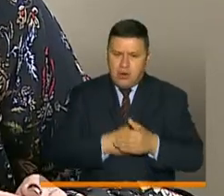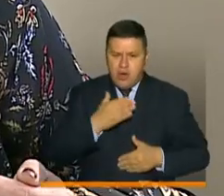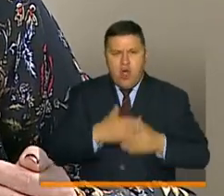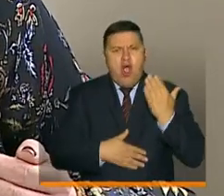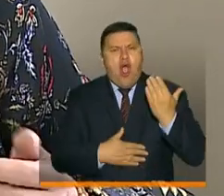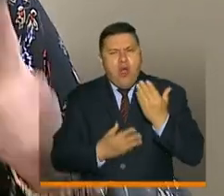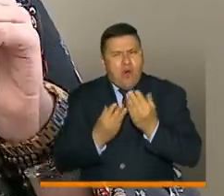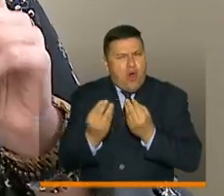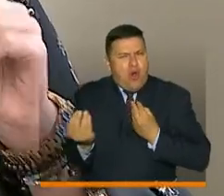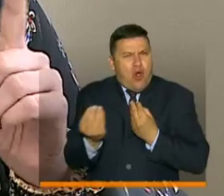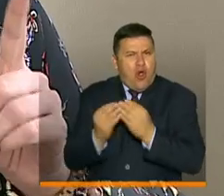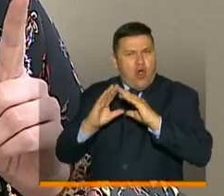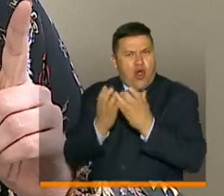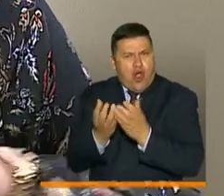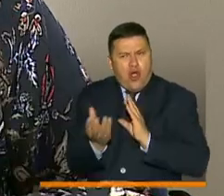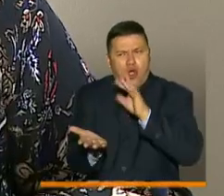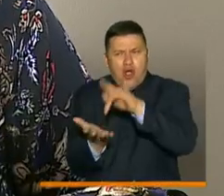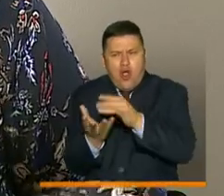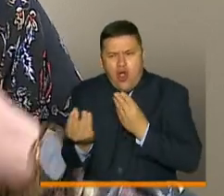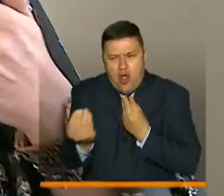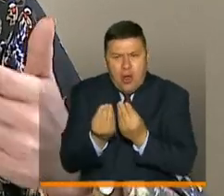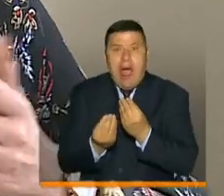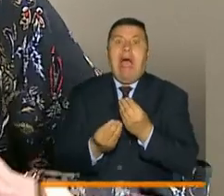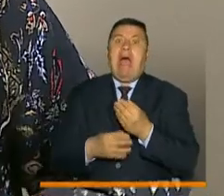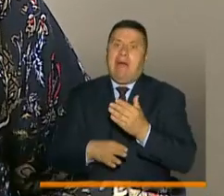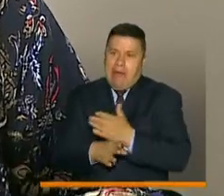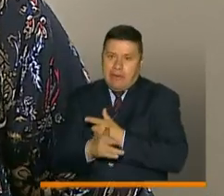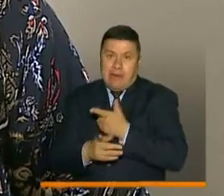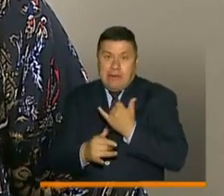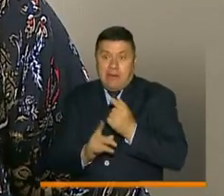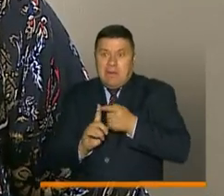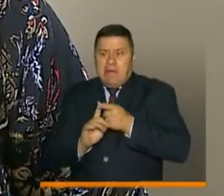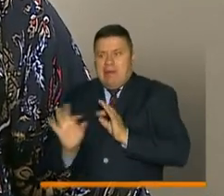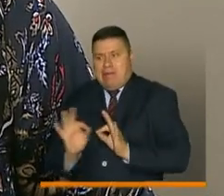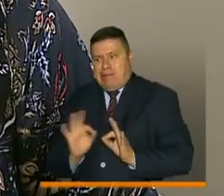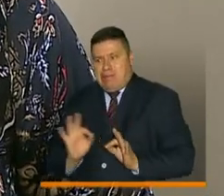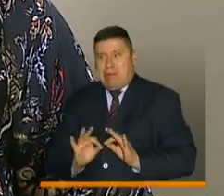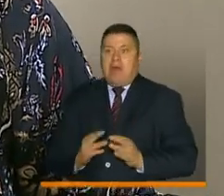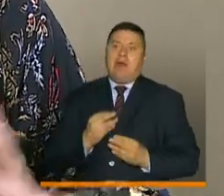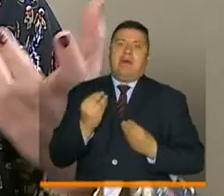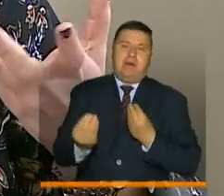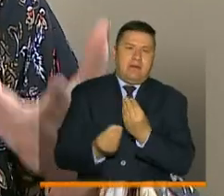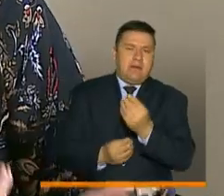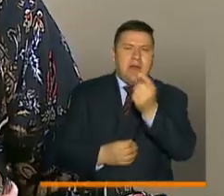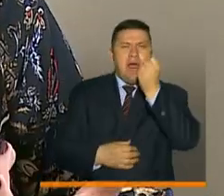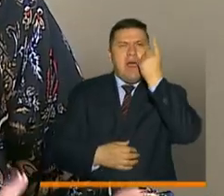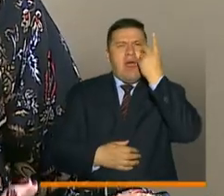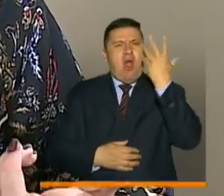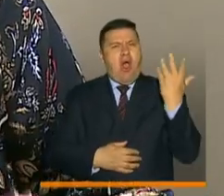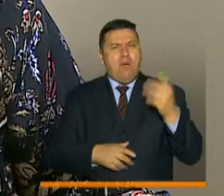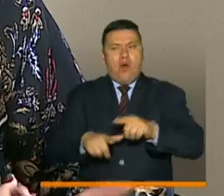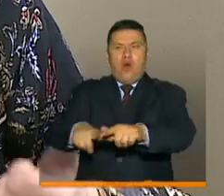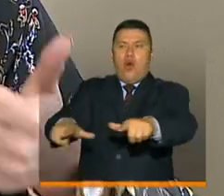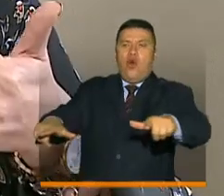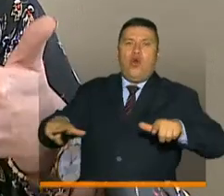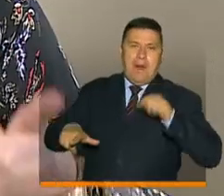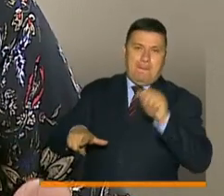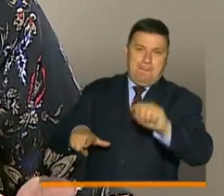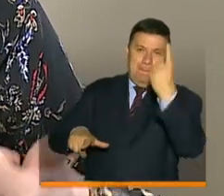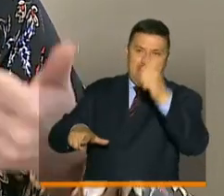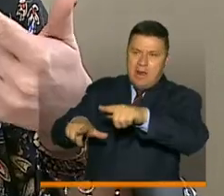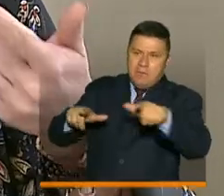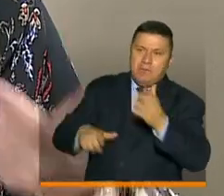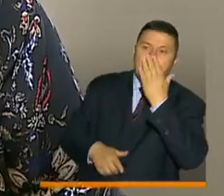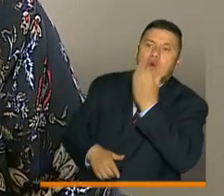un modelo de alternancia, entendiera todo lo que hay que preparar. Y para darle el ejemplo, María Alejandra, pues primero entender cómo son las instalaciones físicas, el número